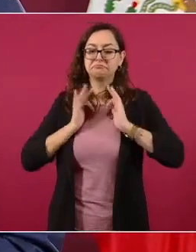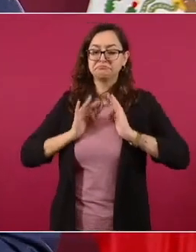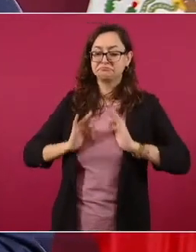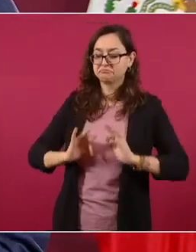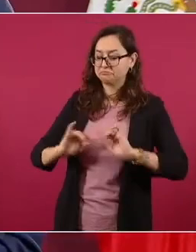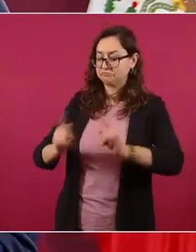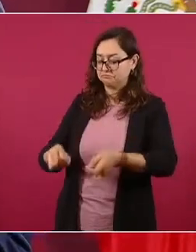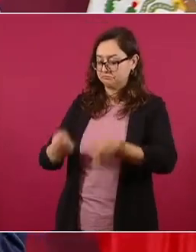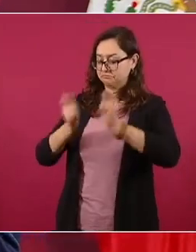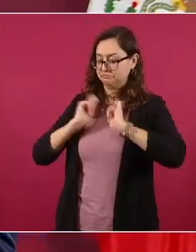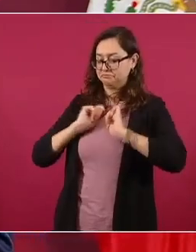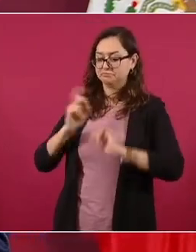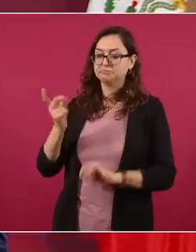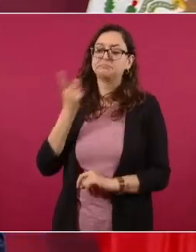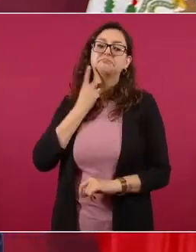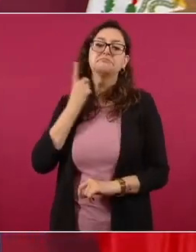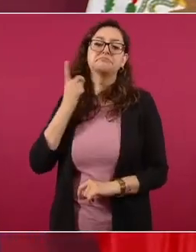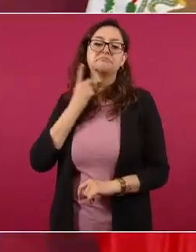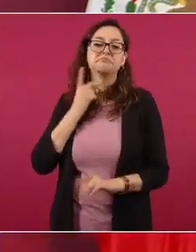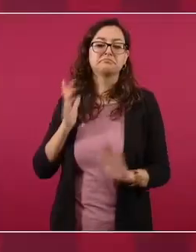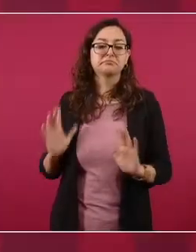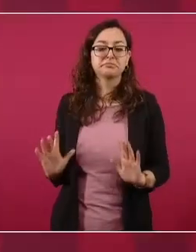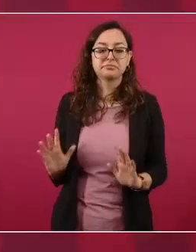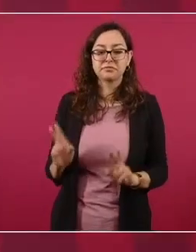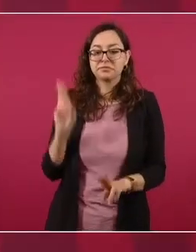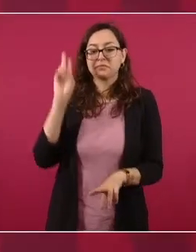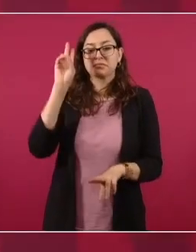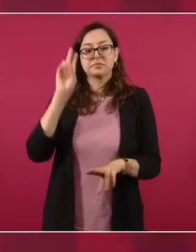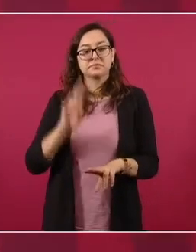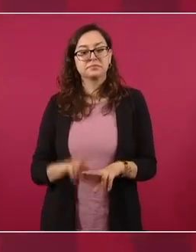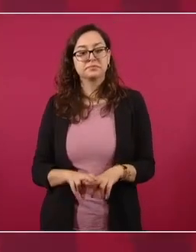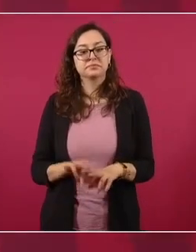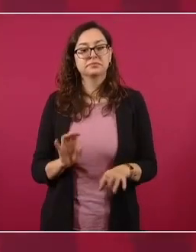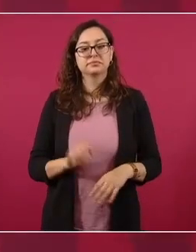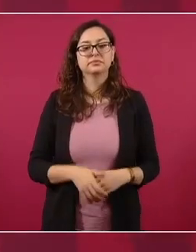ya para ocupar su curul